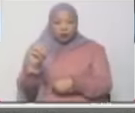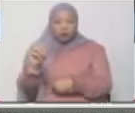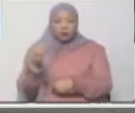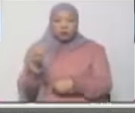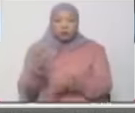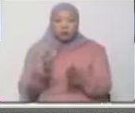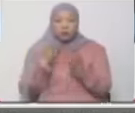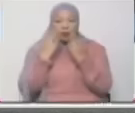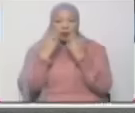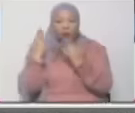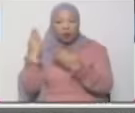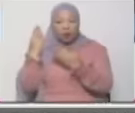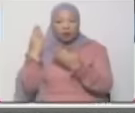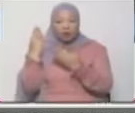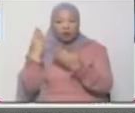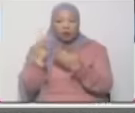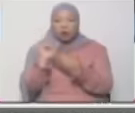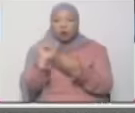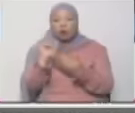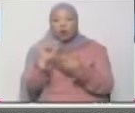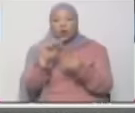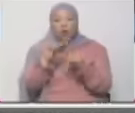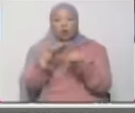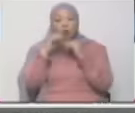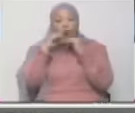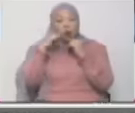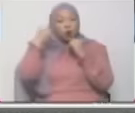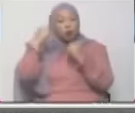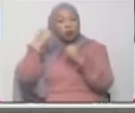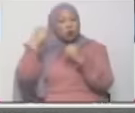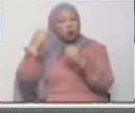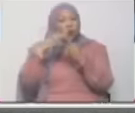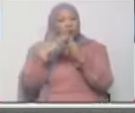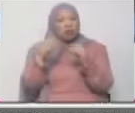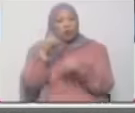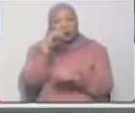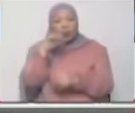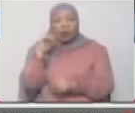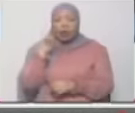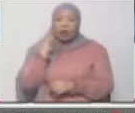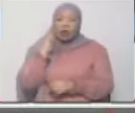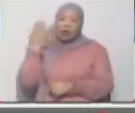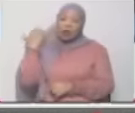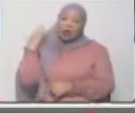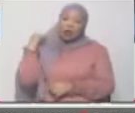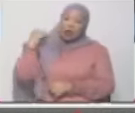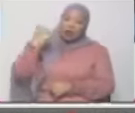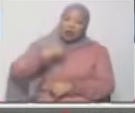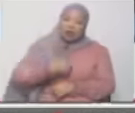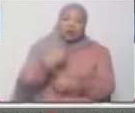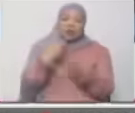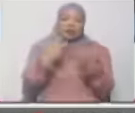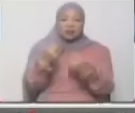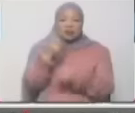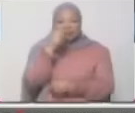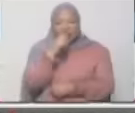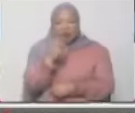Marcado seguramente por todas las luchas de los 70, de los 80. Yo he hablado de cinco